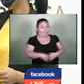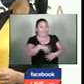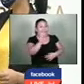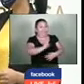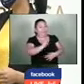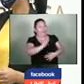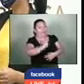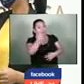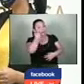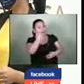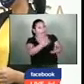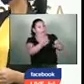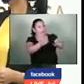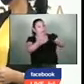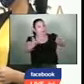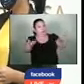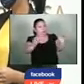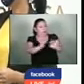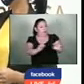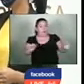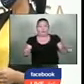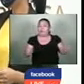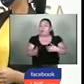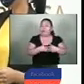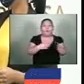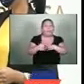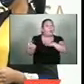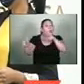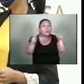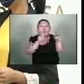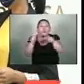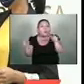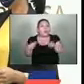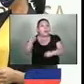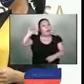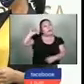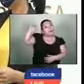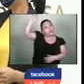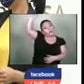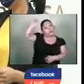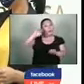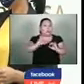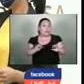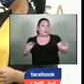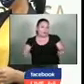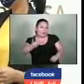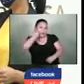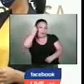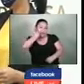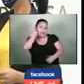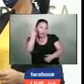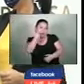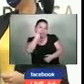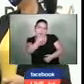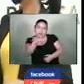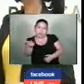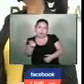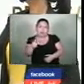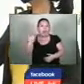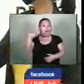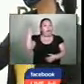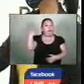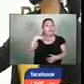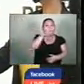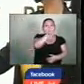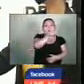habido un incremento en la cantidad de casos en todos los grupos etarios, hemos observado cómo a nivel del país ha pasado la cantidad de 150,